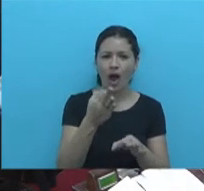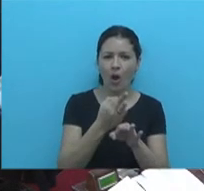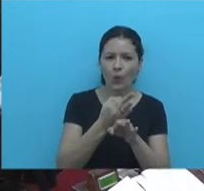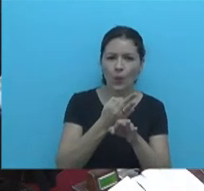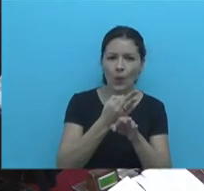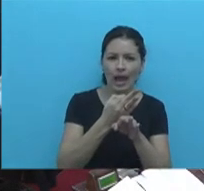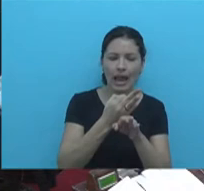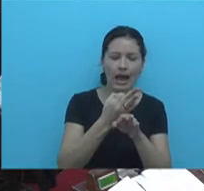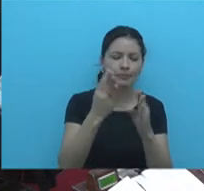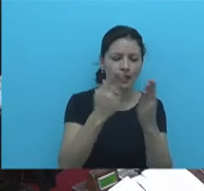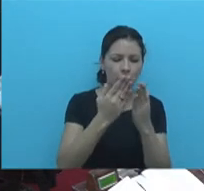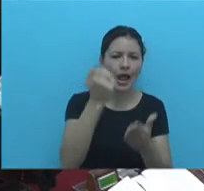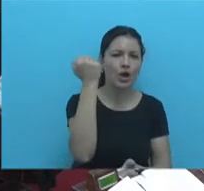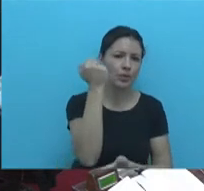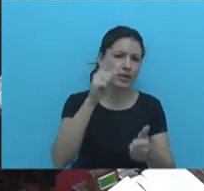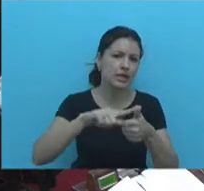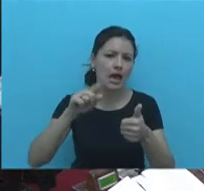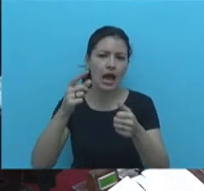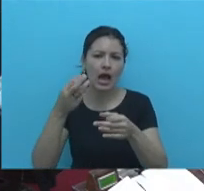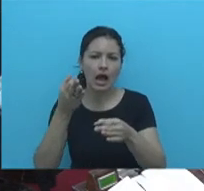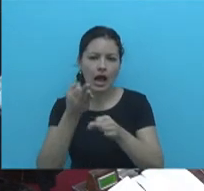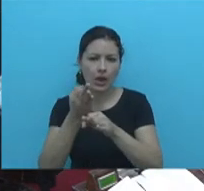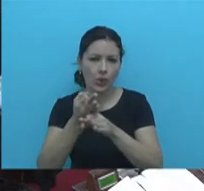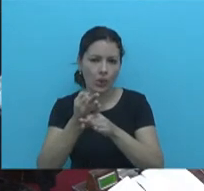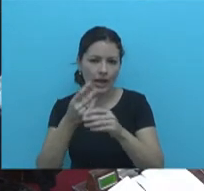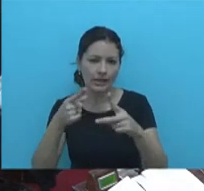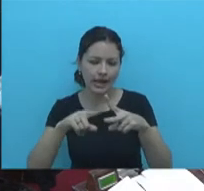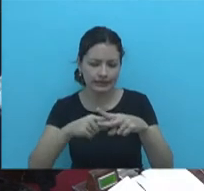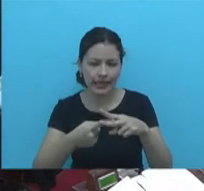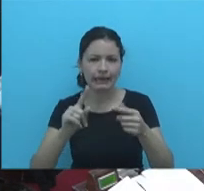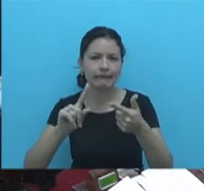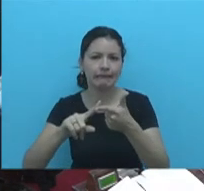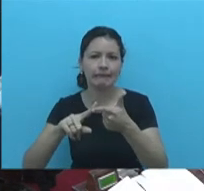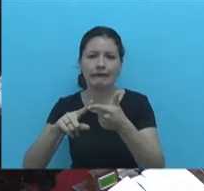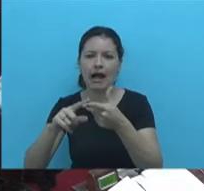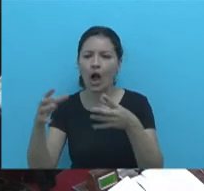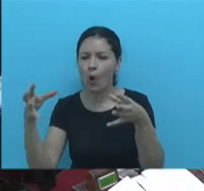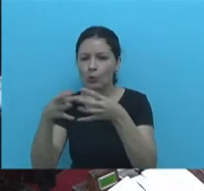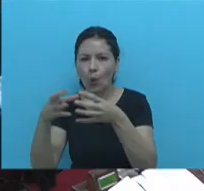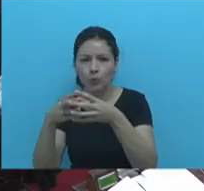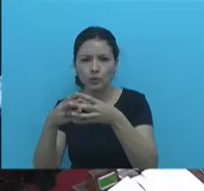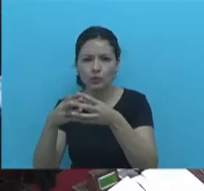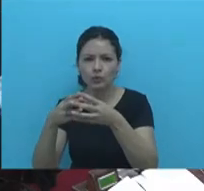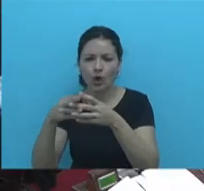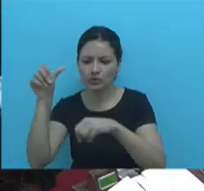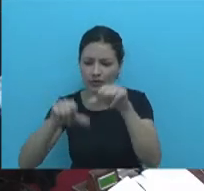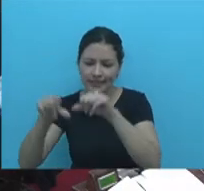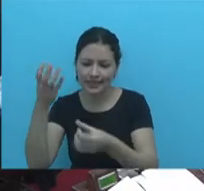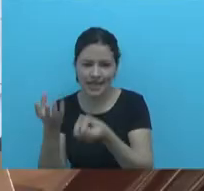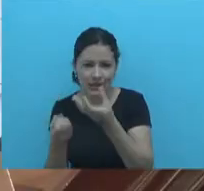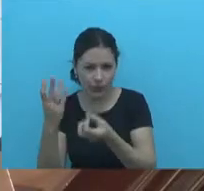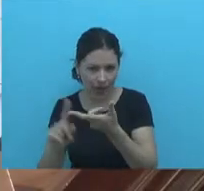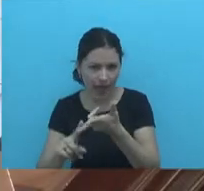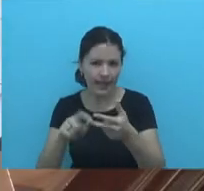humanístico, que a la escuela técnica o que a un biológico. Pero en muchos casos, por ejemplo, elige